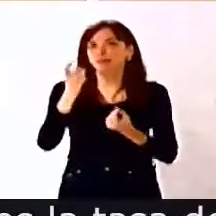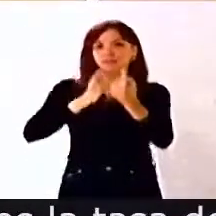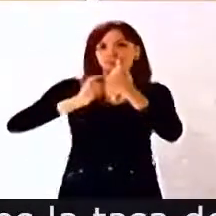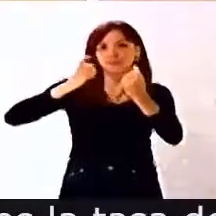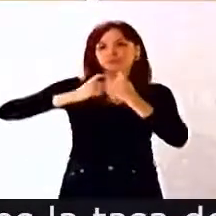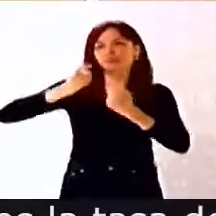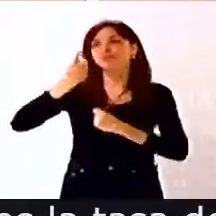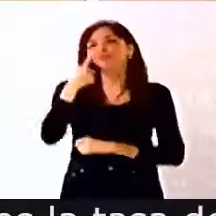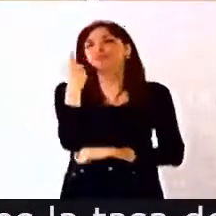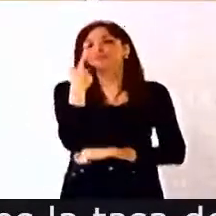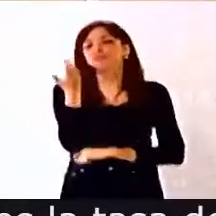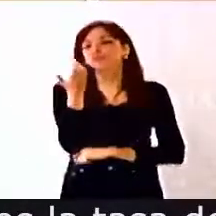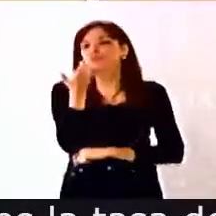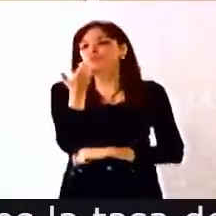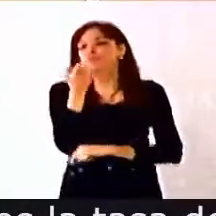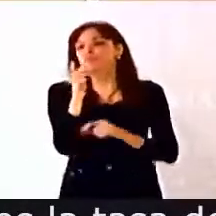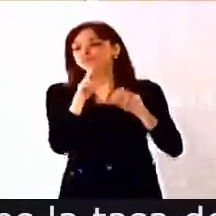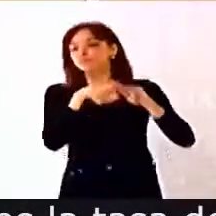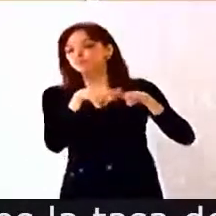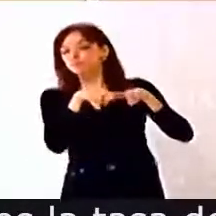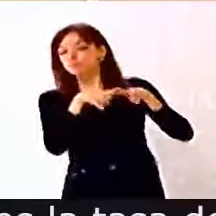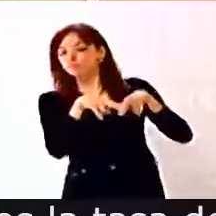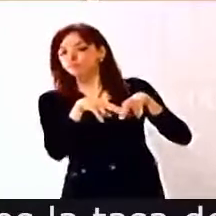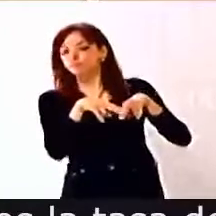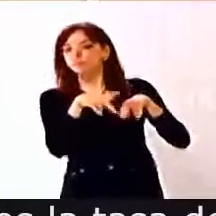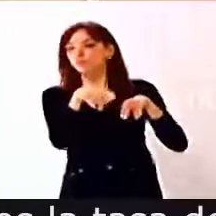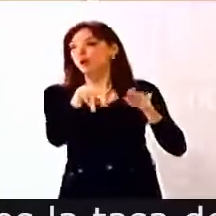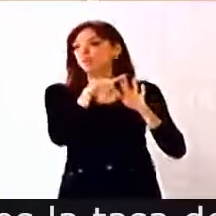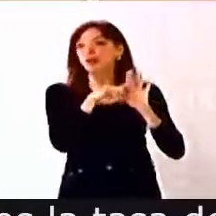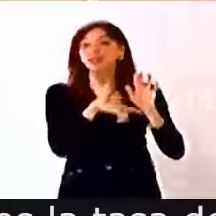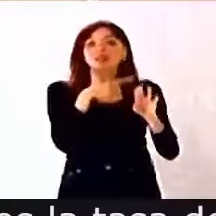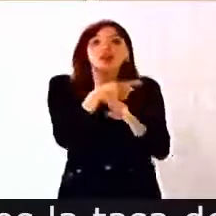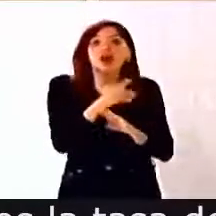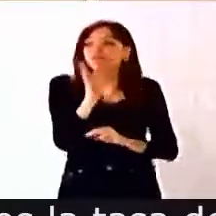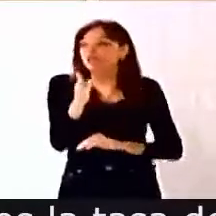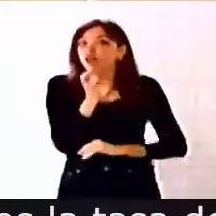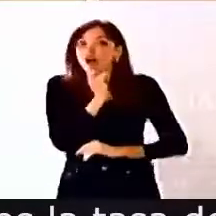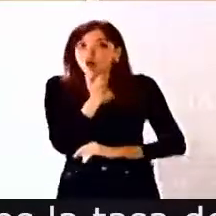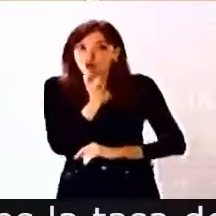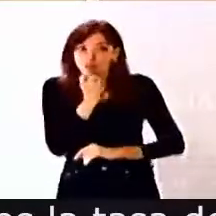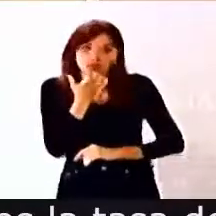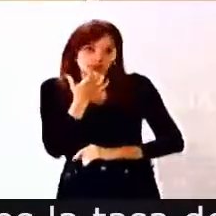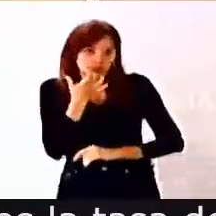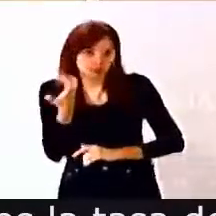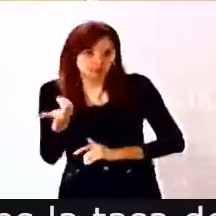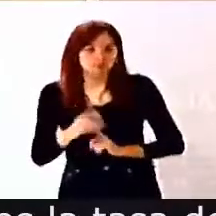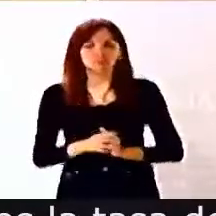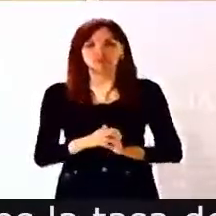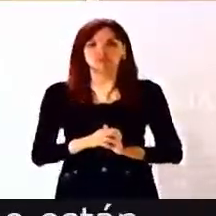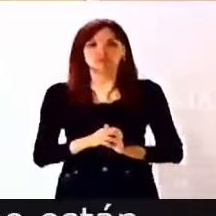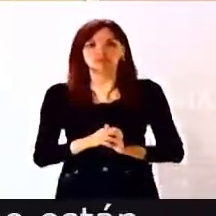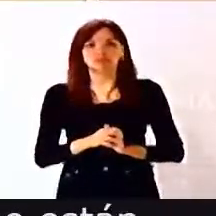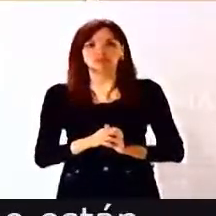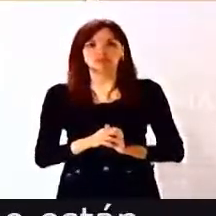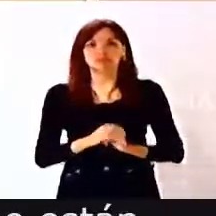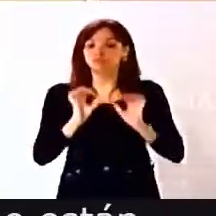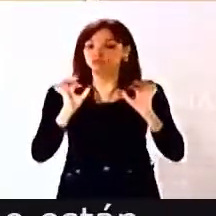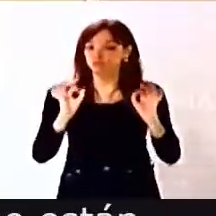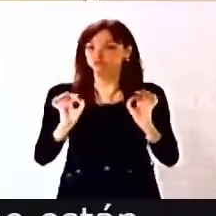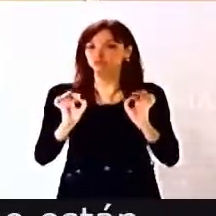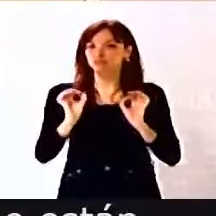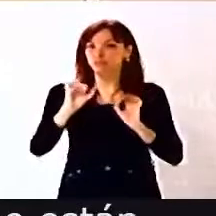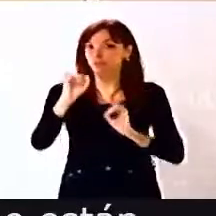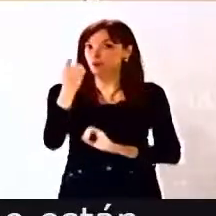por cómo están afectando las medidas que estamos poniendo en marcha y, en ese sentido, pues